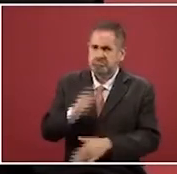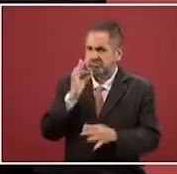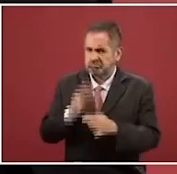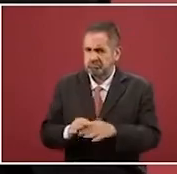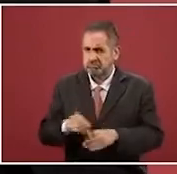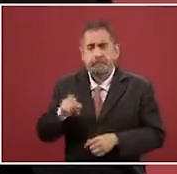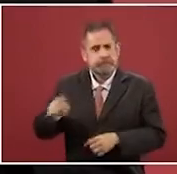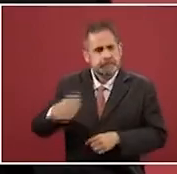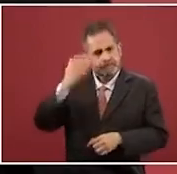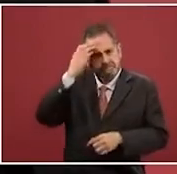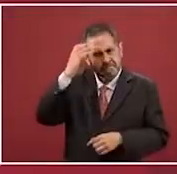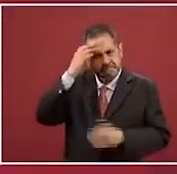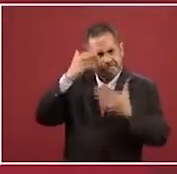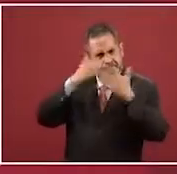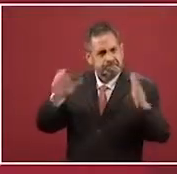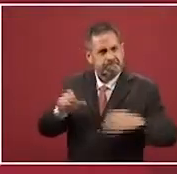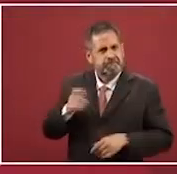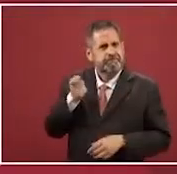civilista,